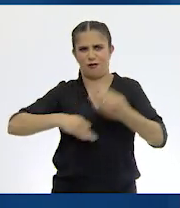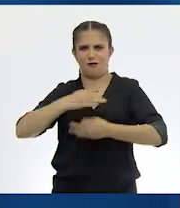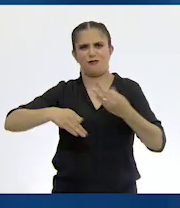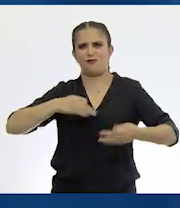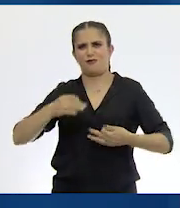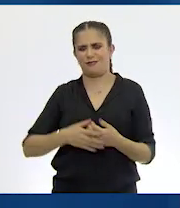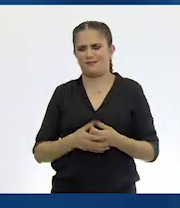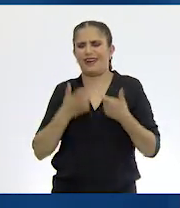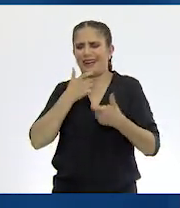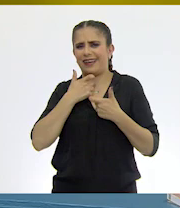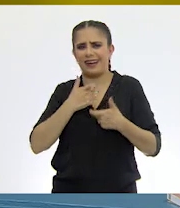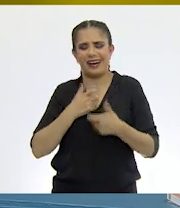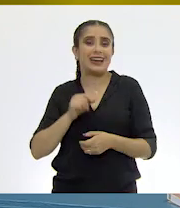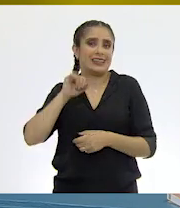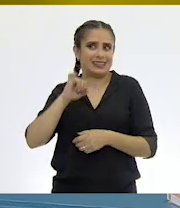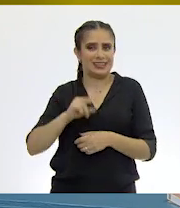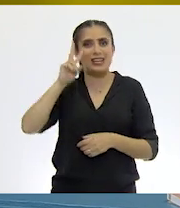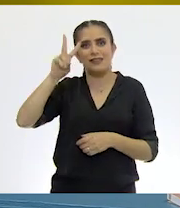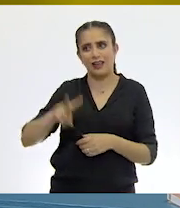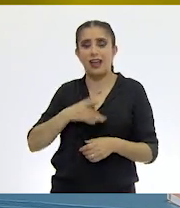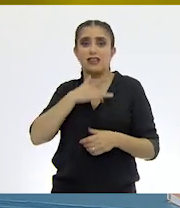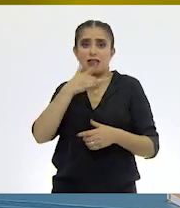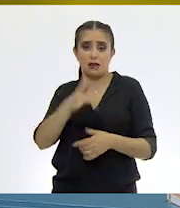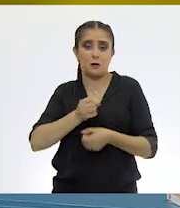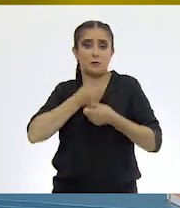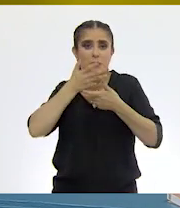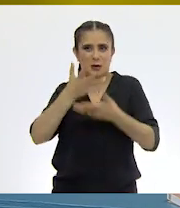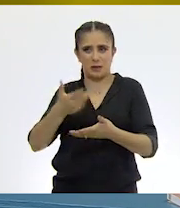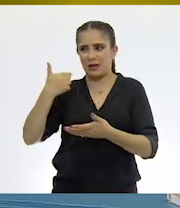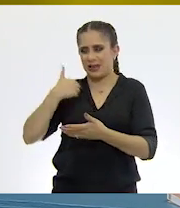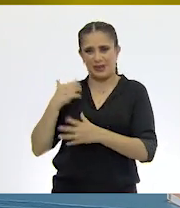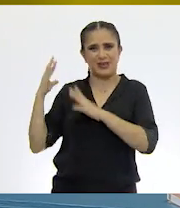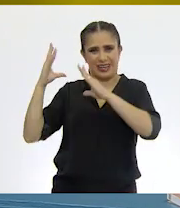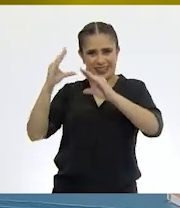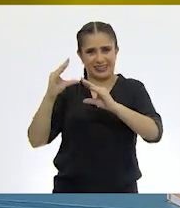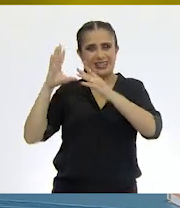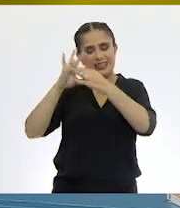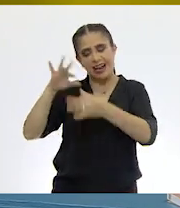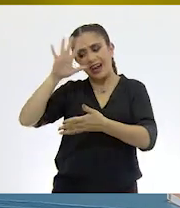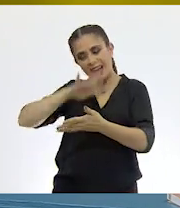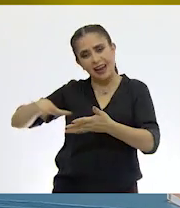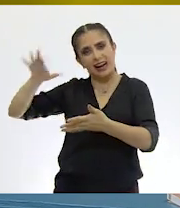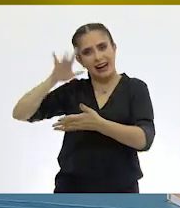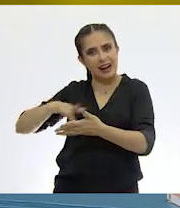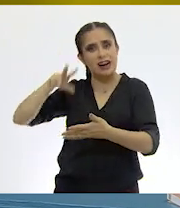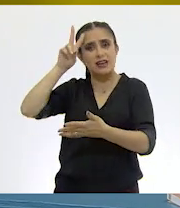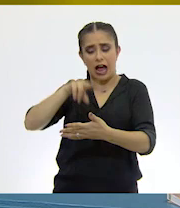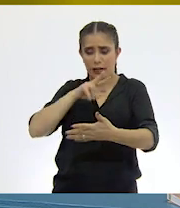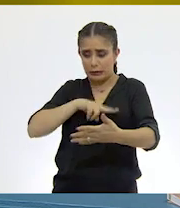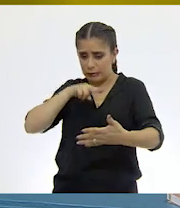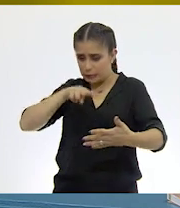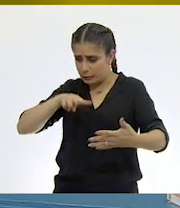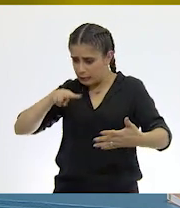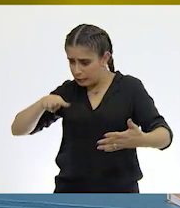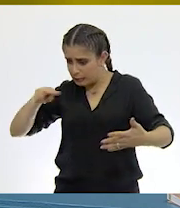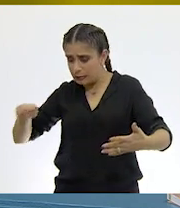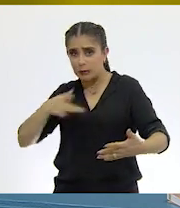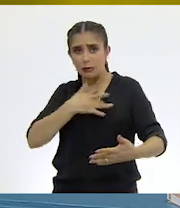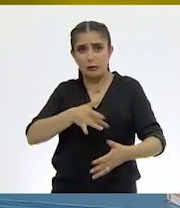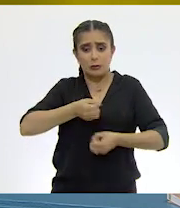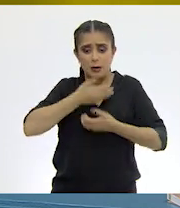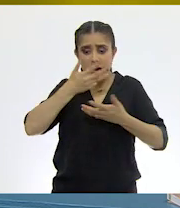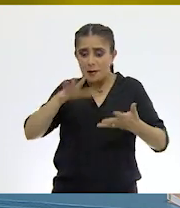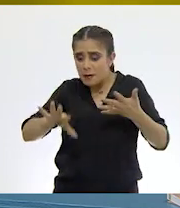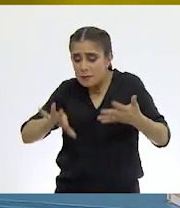sí, sí, de verdad que entre todos los poemas que te hemos estado compartiendo, no podría yo sentir así como